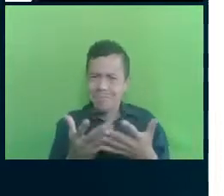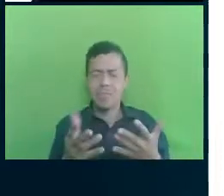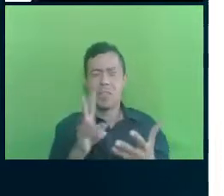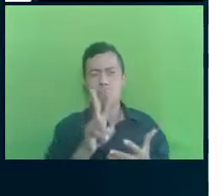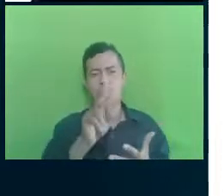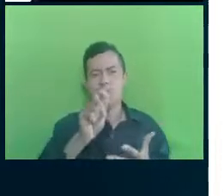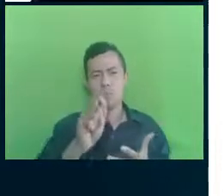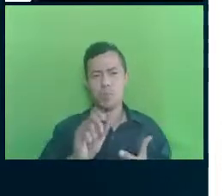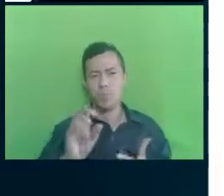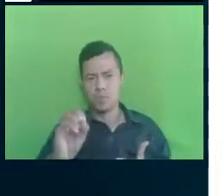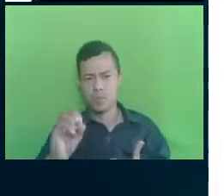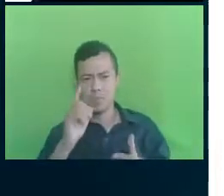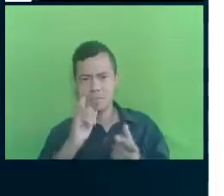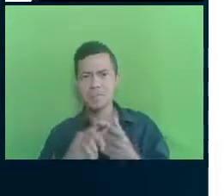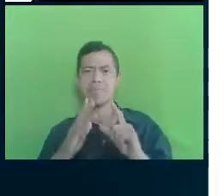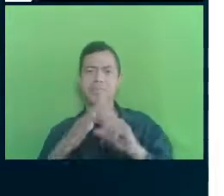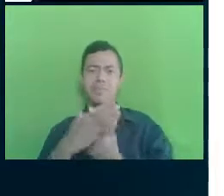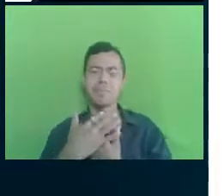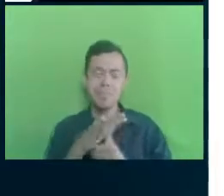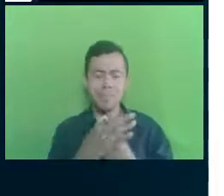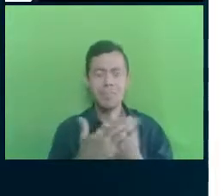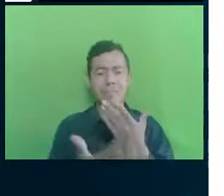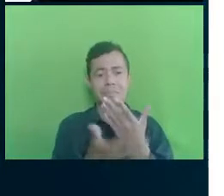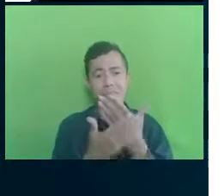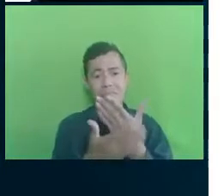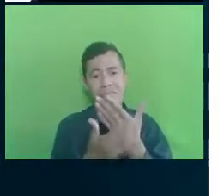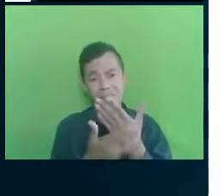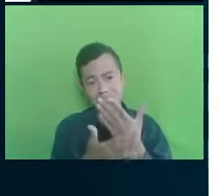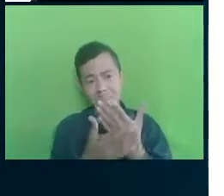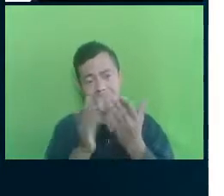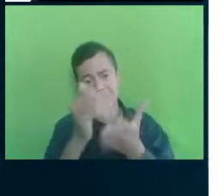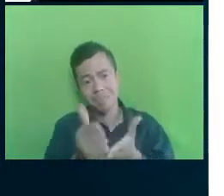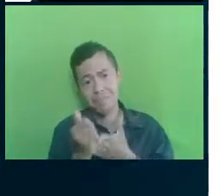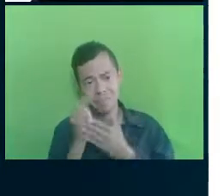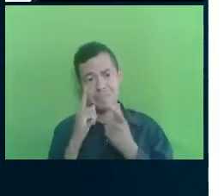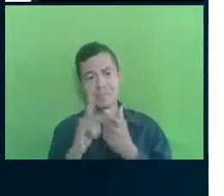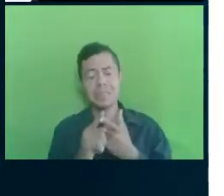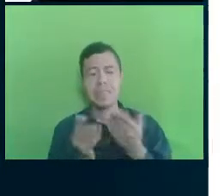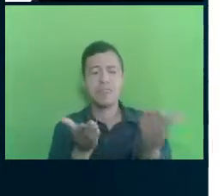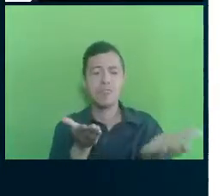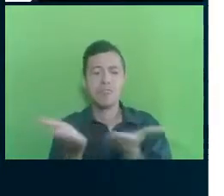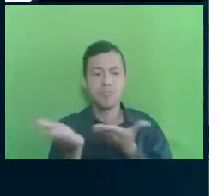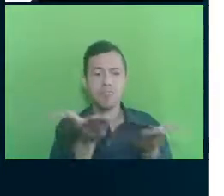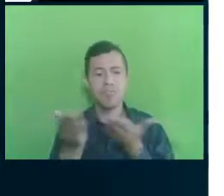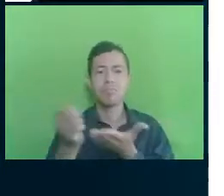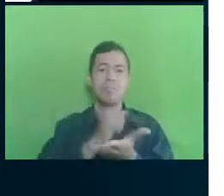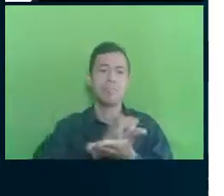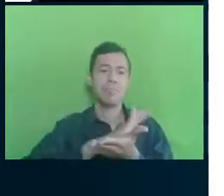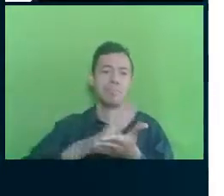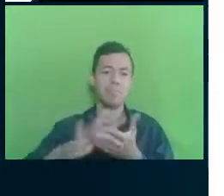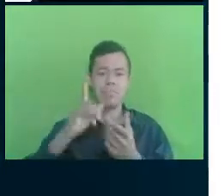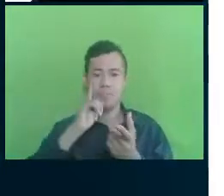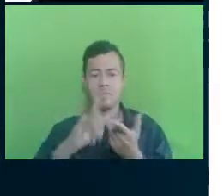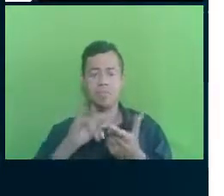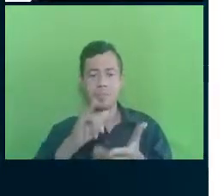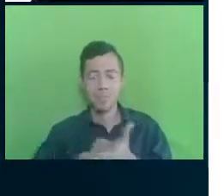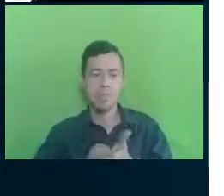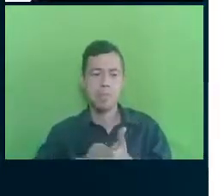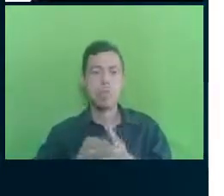2.0, son herramientas que hoy en día la comunidad puede utilizar y acceder de forma gratuita para poder comenzar a